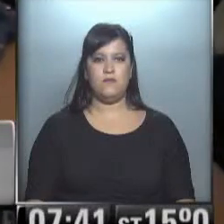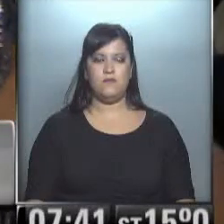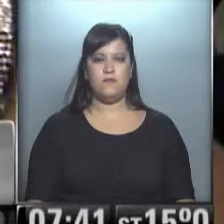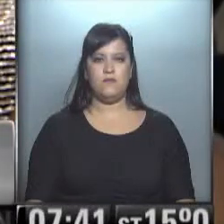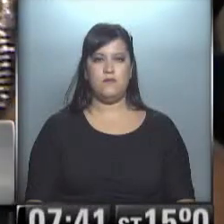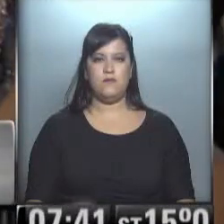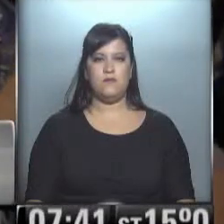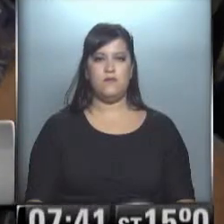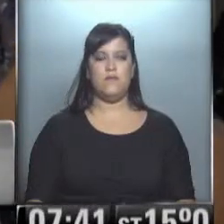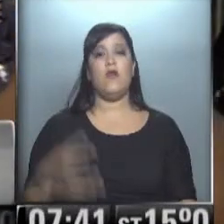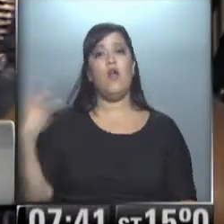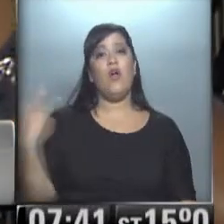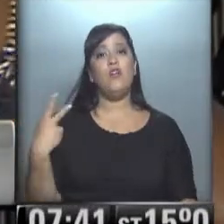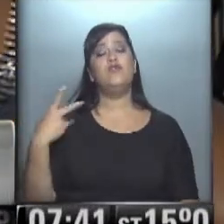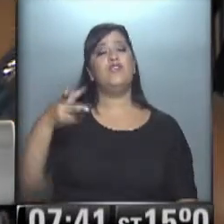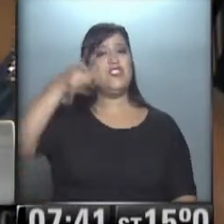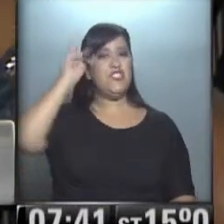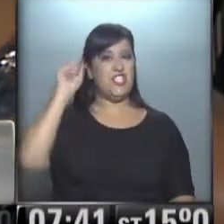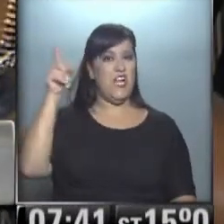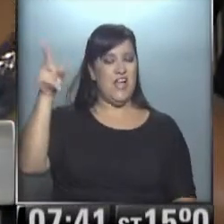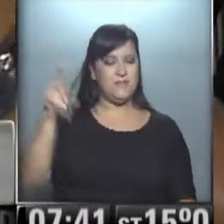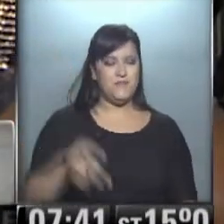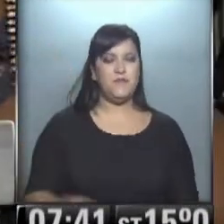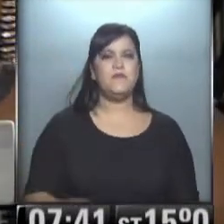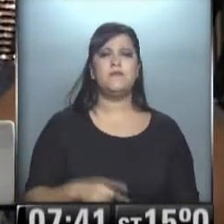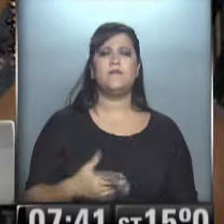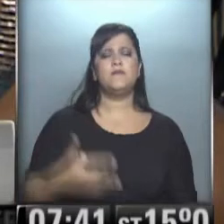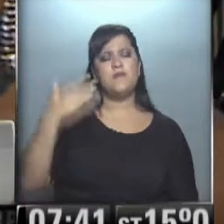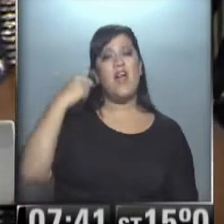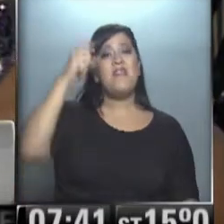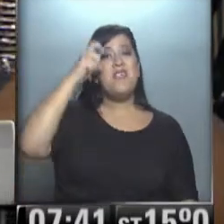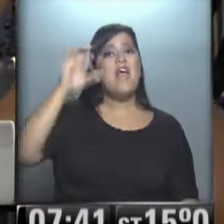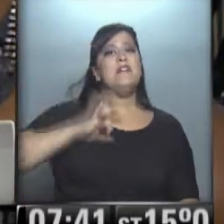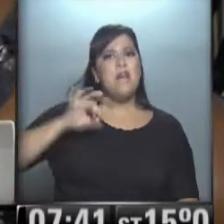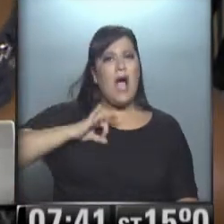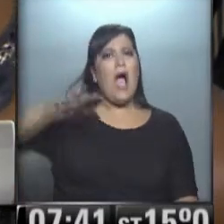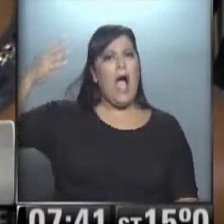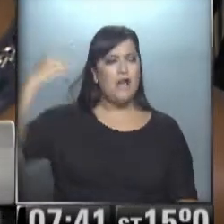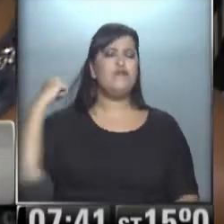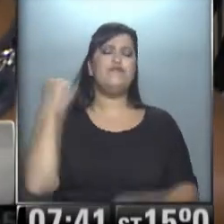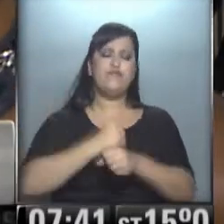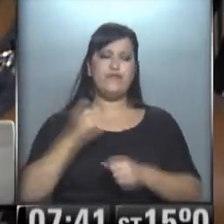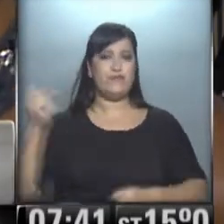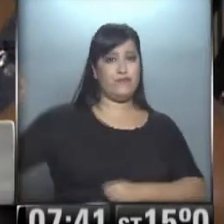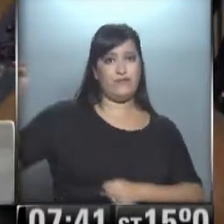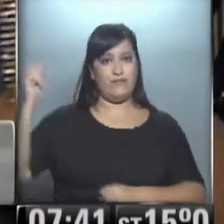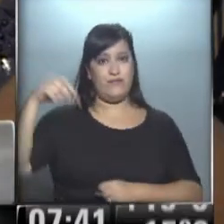Mira, nosotros somos de Santiago de Chile. Llevamos más de 10 años de trayectoria en el tango dentro del